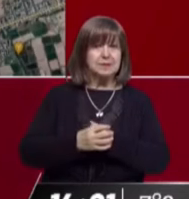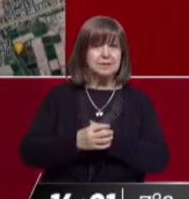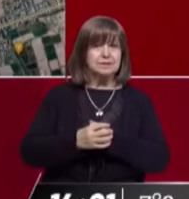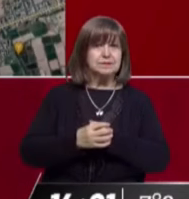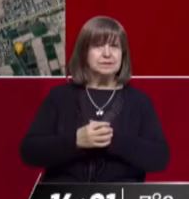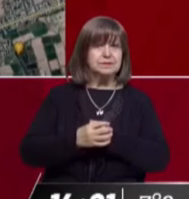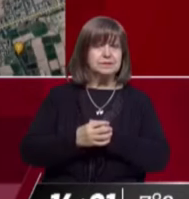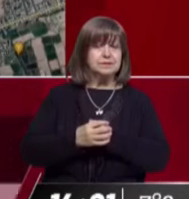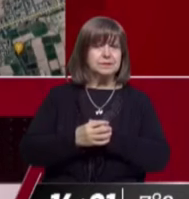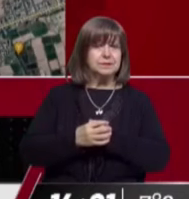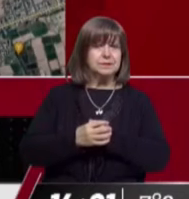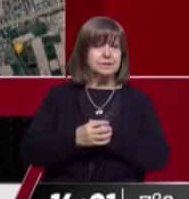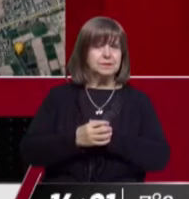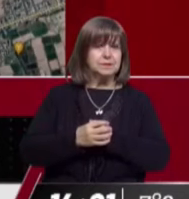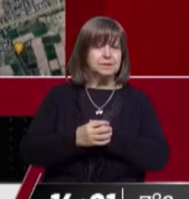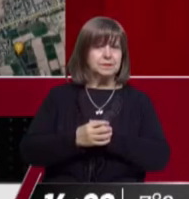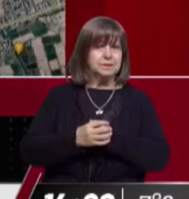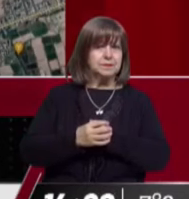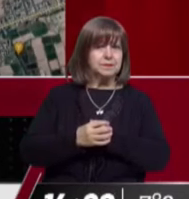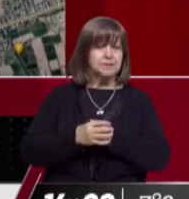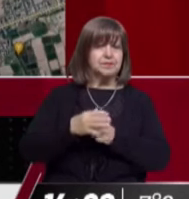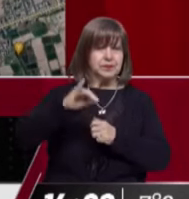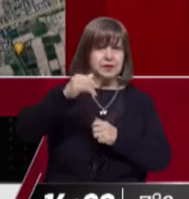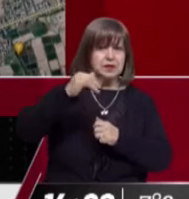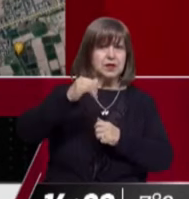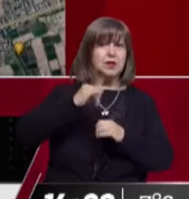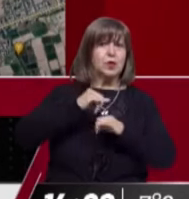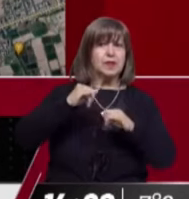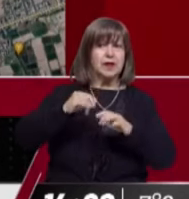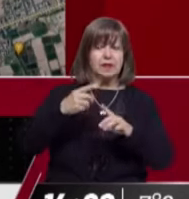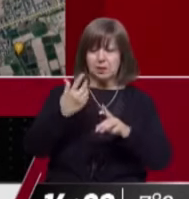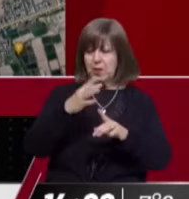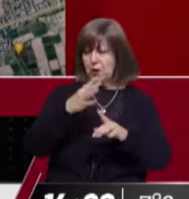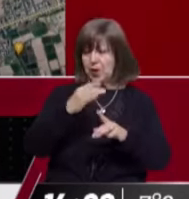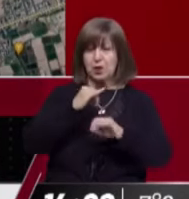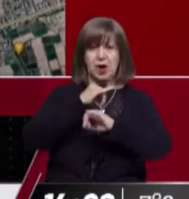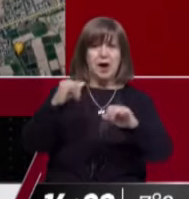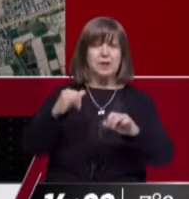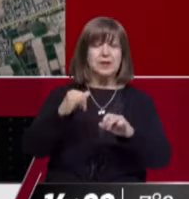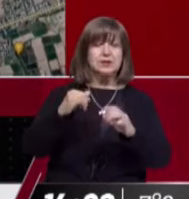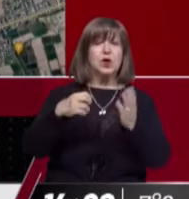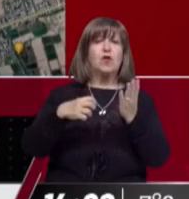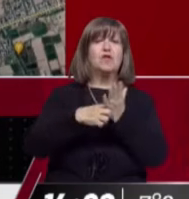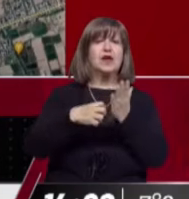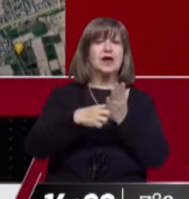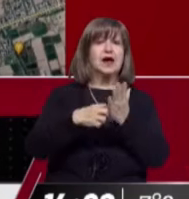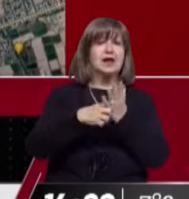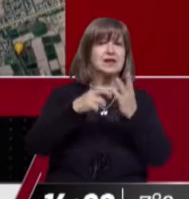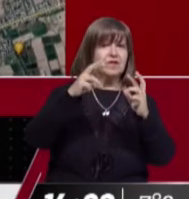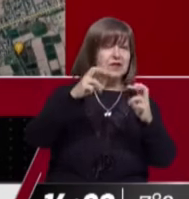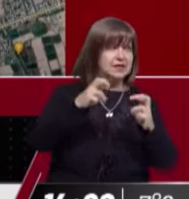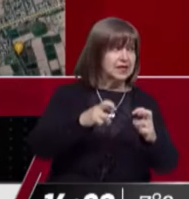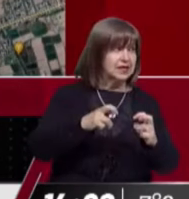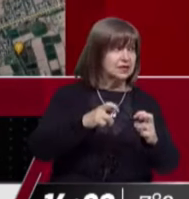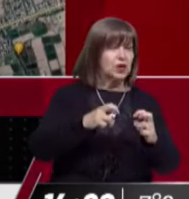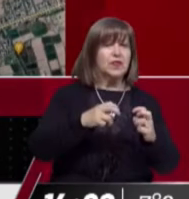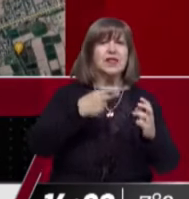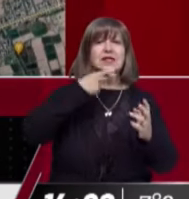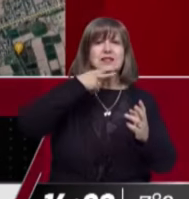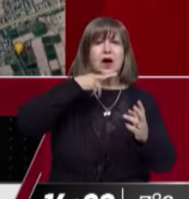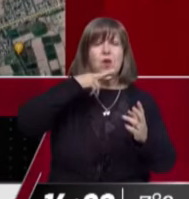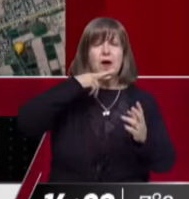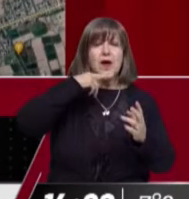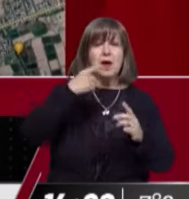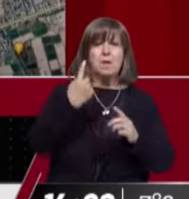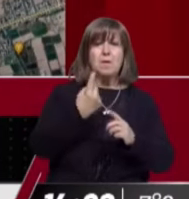Hay novedades, lamentablemente hace aproximadamente una hora desde la Unidad Fiscal de Investigaciones de acá de la provincia de San Juan, a través de